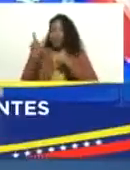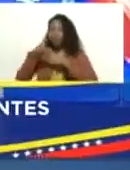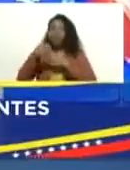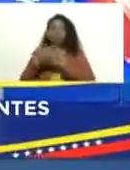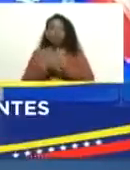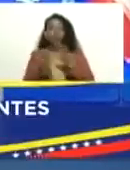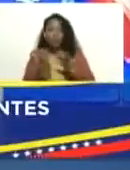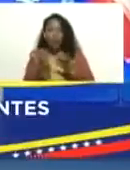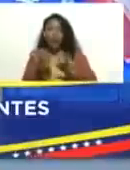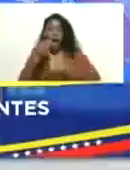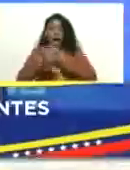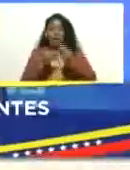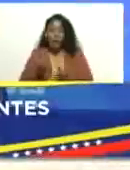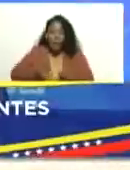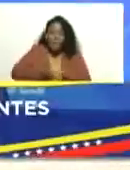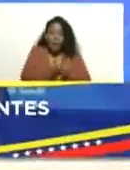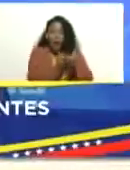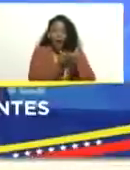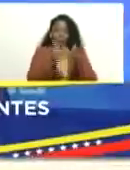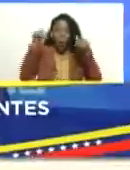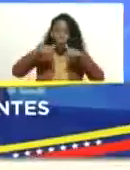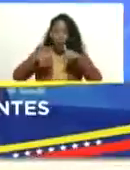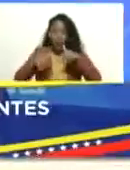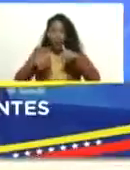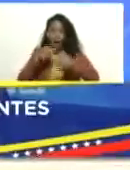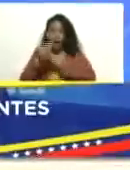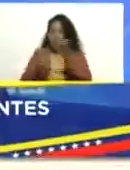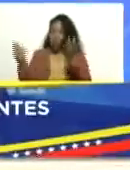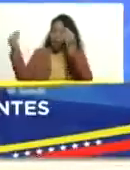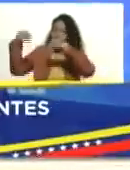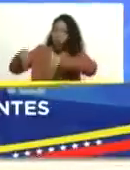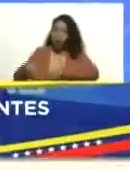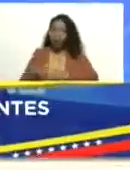estamos fundando en esta visita histórica.